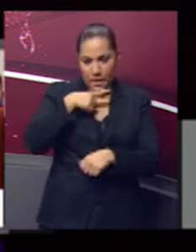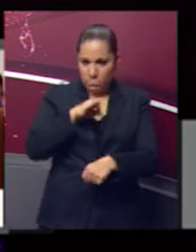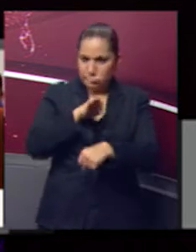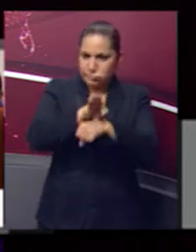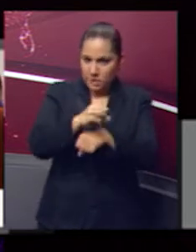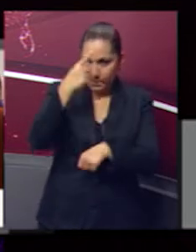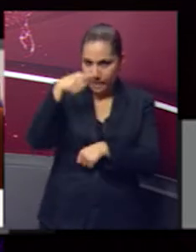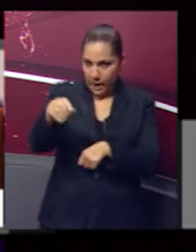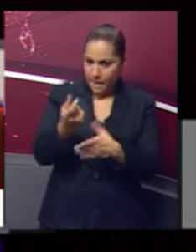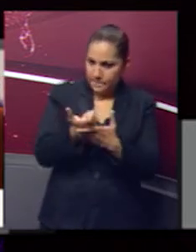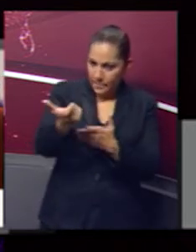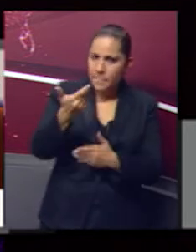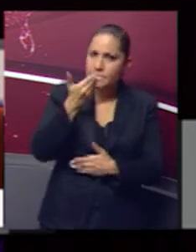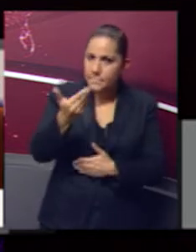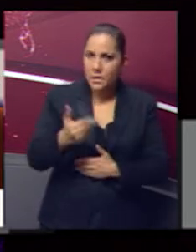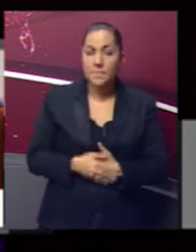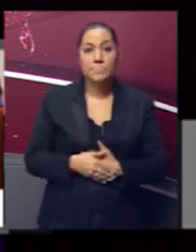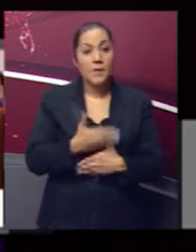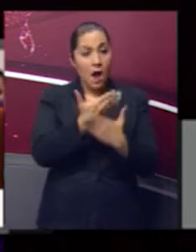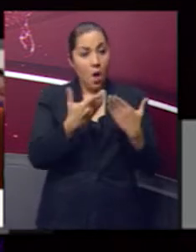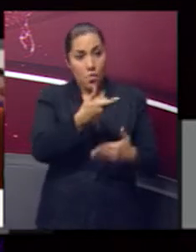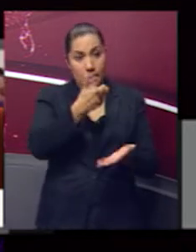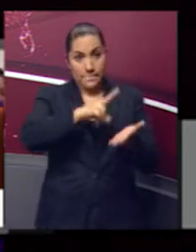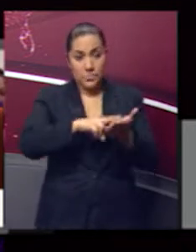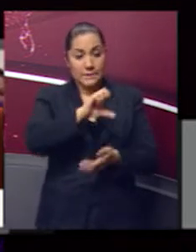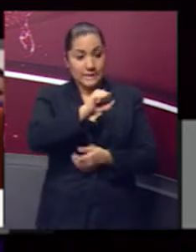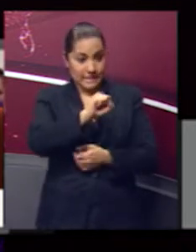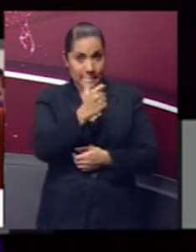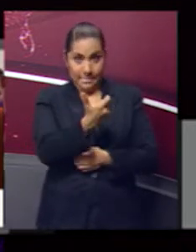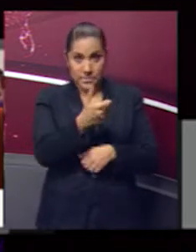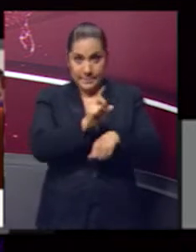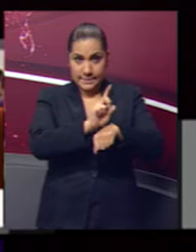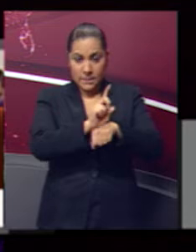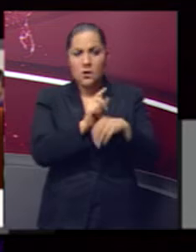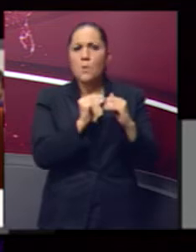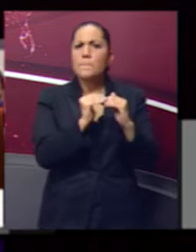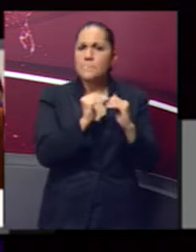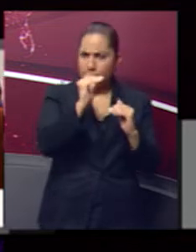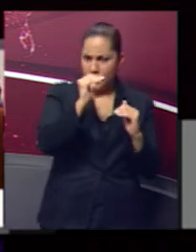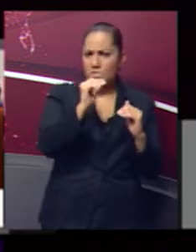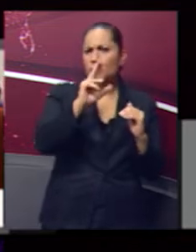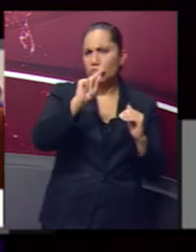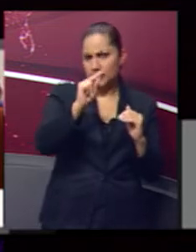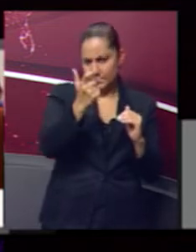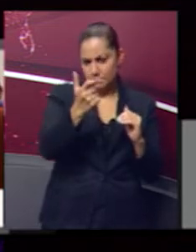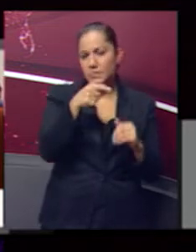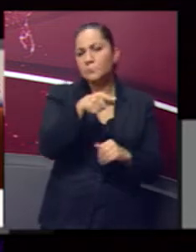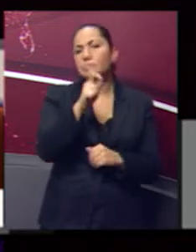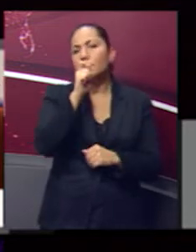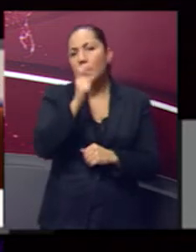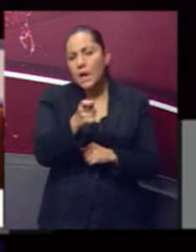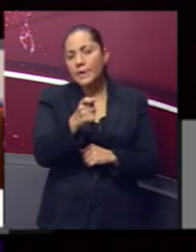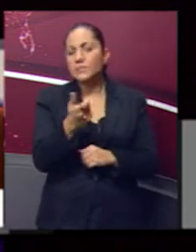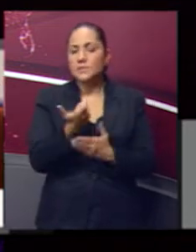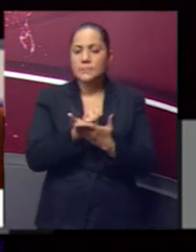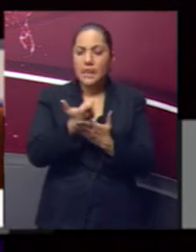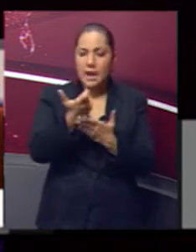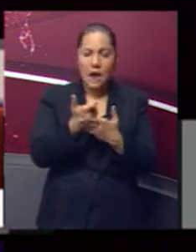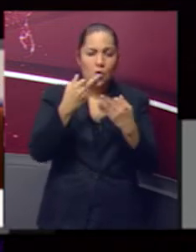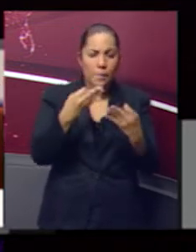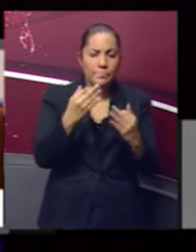pasado de 60 pesos diarios a poco más de 80, que equivale a una recuperación del salario real en